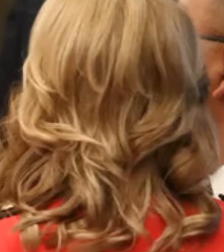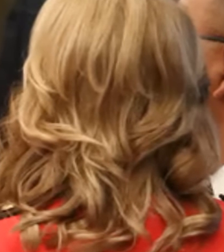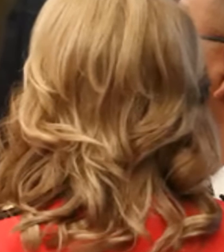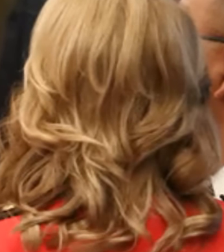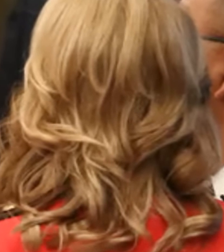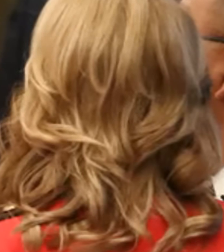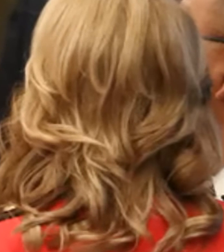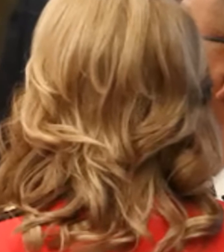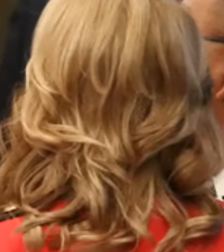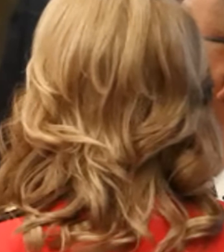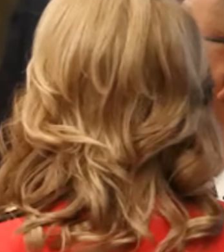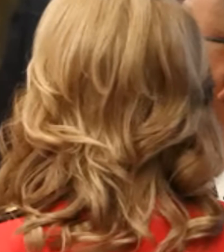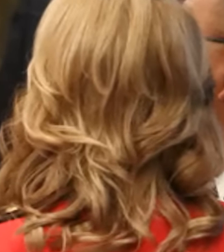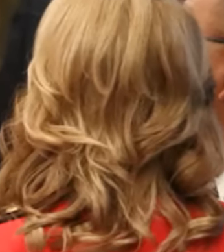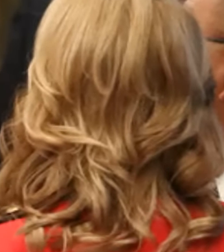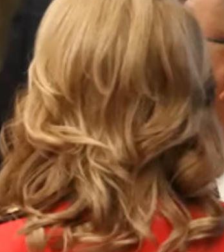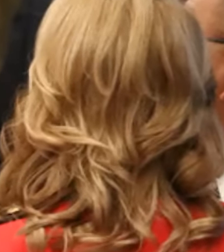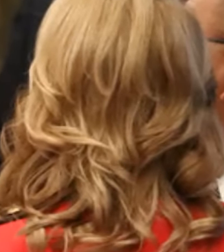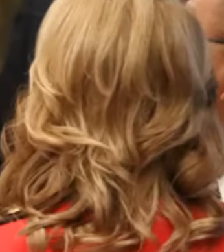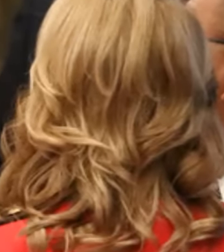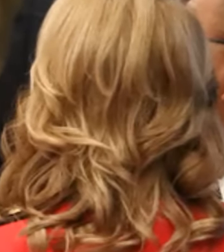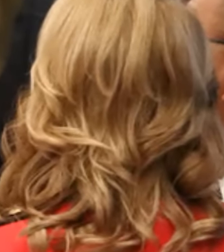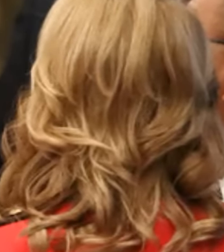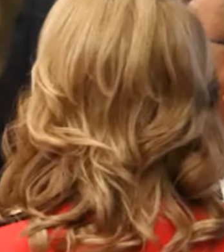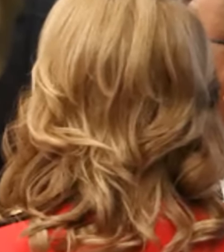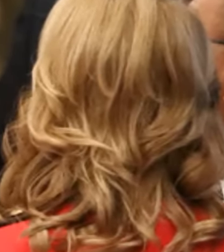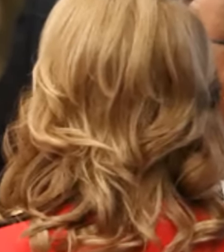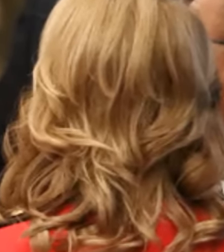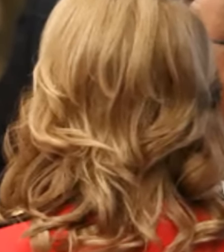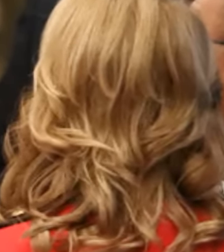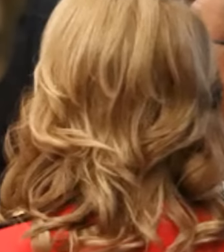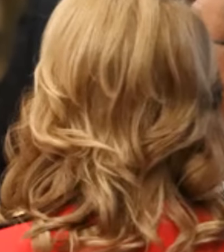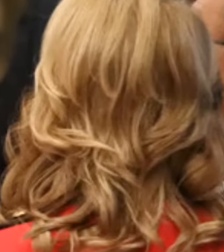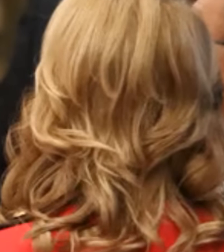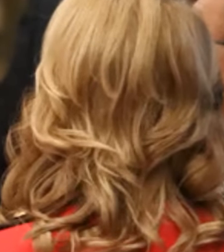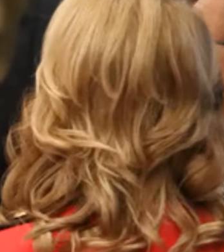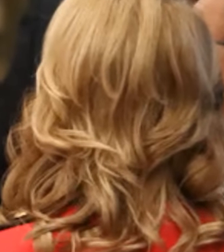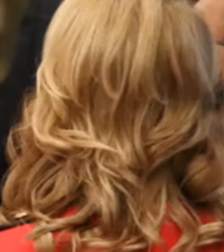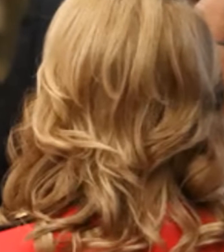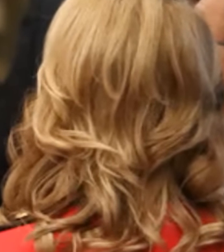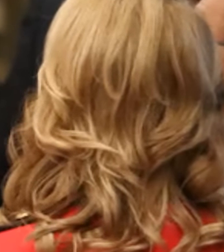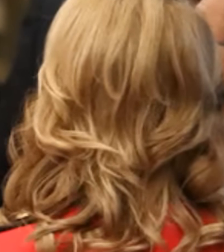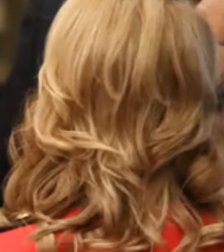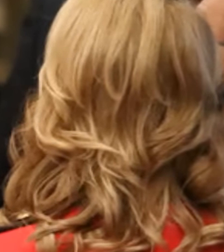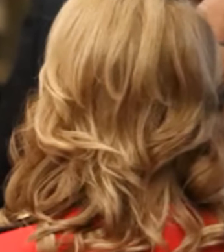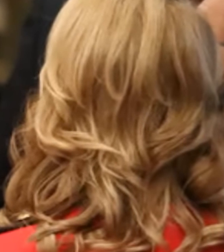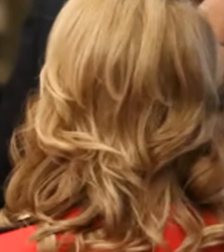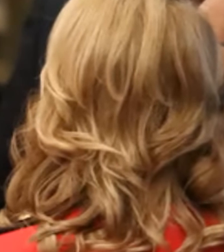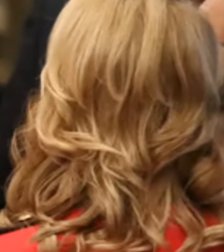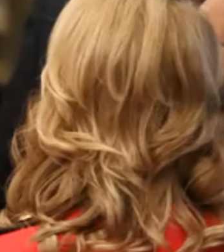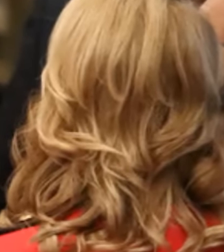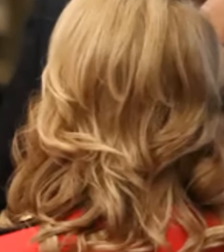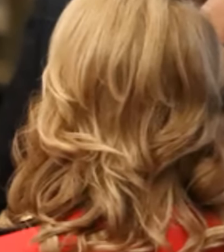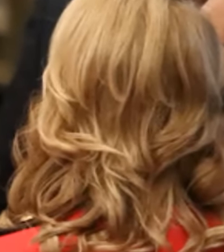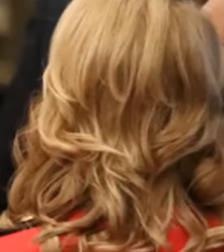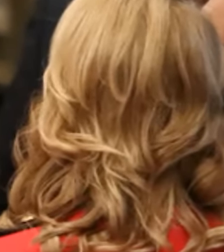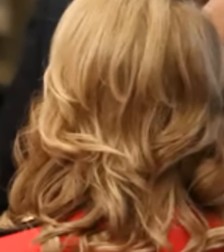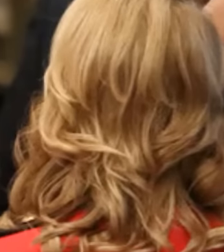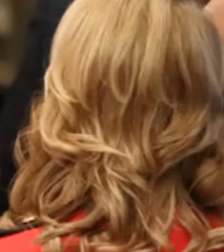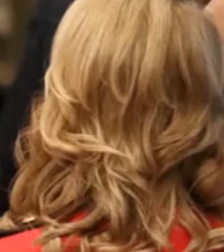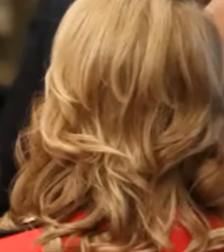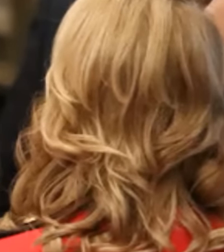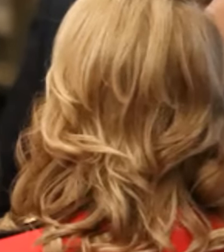todo el Congreso que le sea aprobado el fast track para ejecutar sus nefastas reformas. Eso sí llamó la atención que cuando el representante Miguel Polo daba